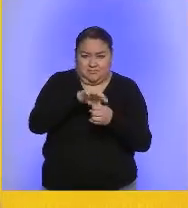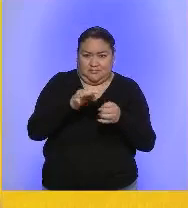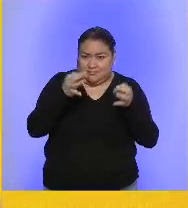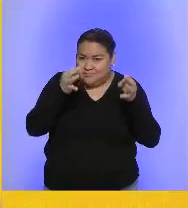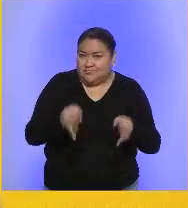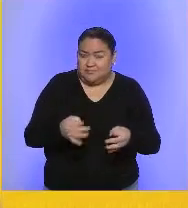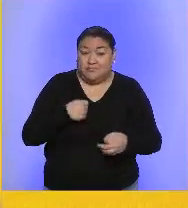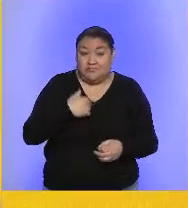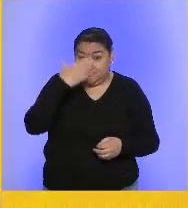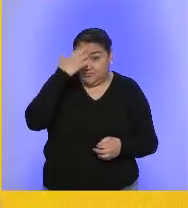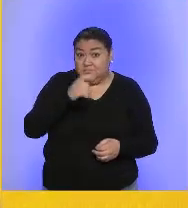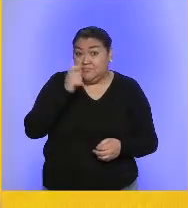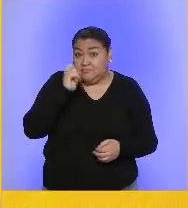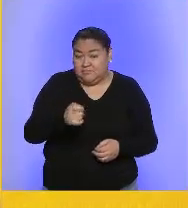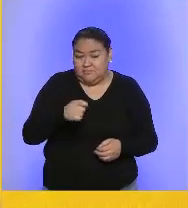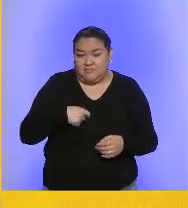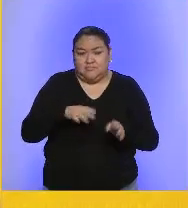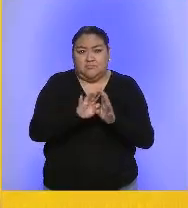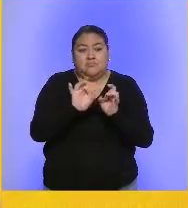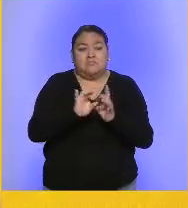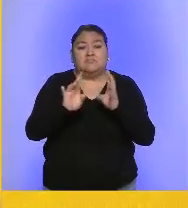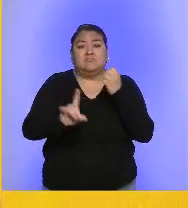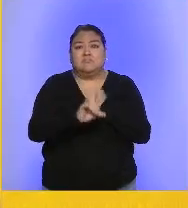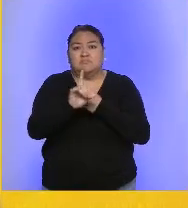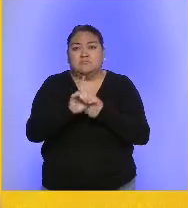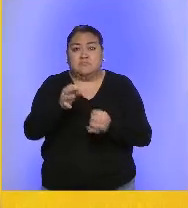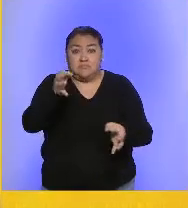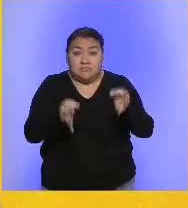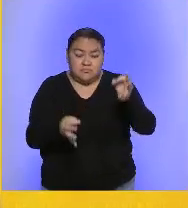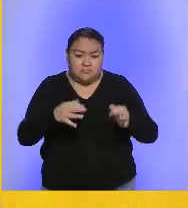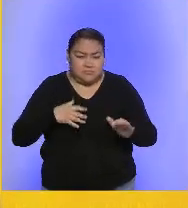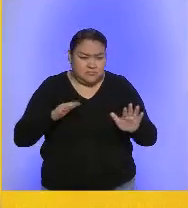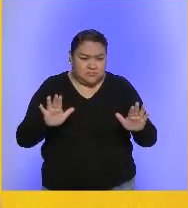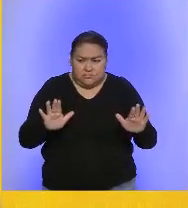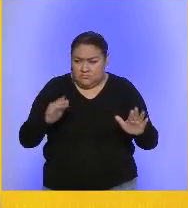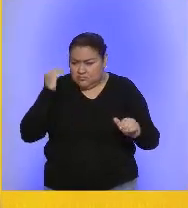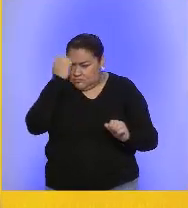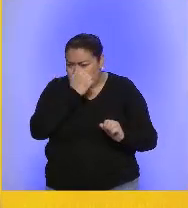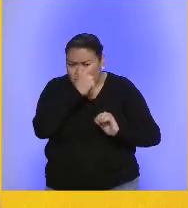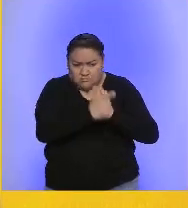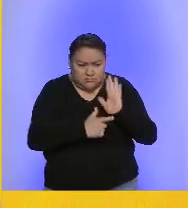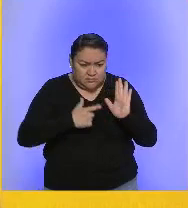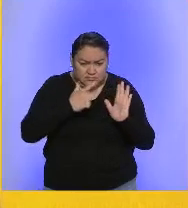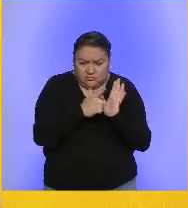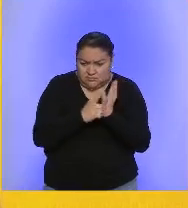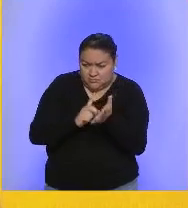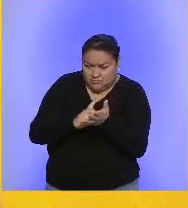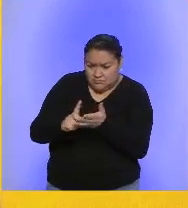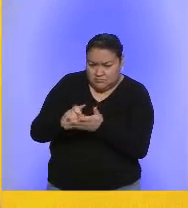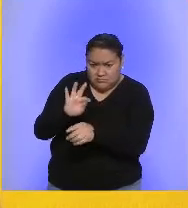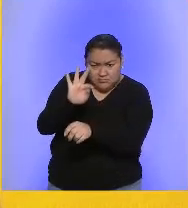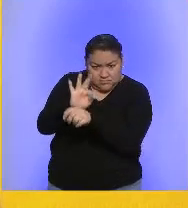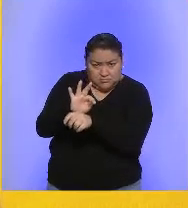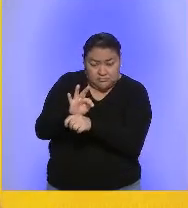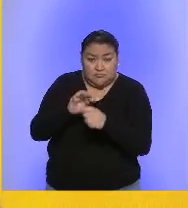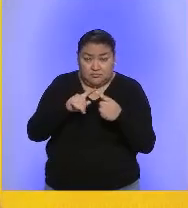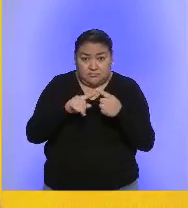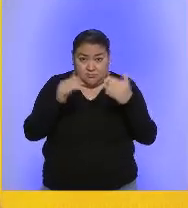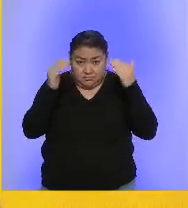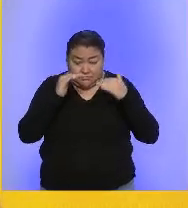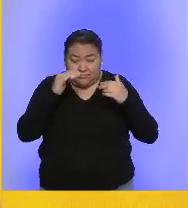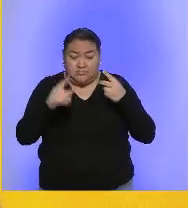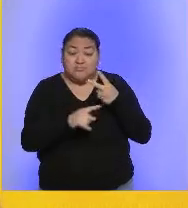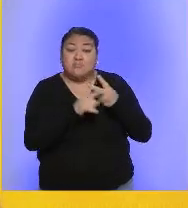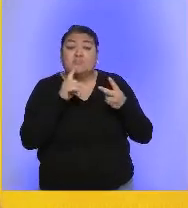controversia y haciendo la protección de los derechos políticos electorales, sino hacen un papel fundamental, que